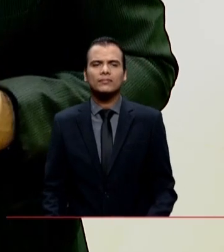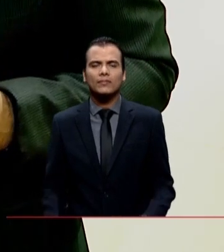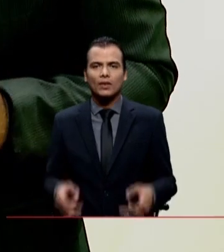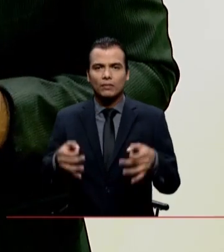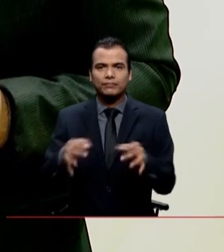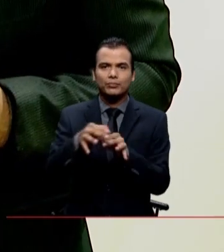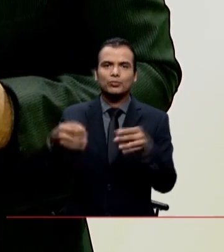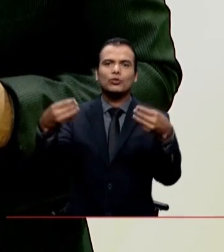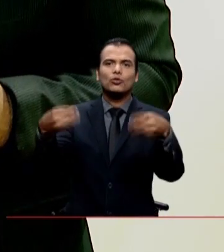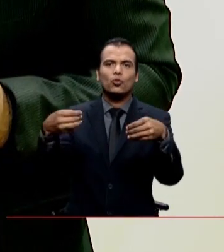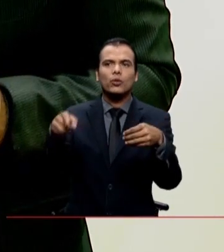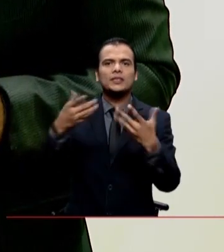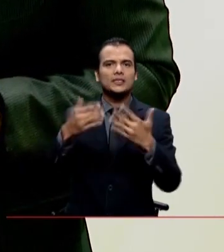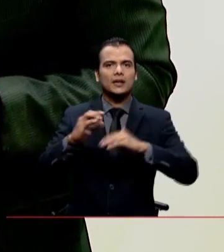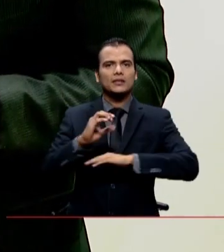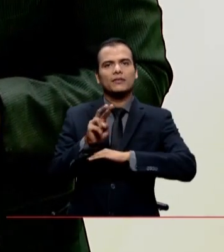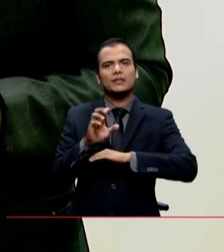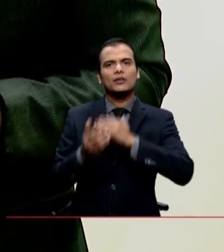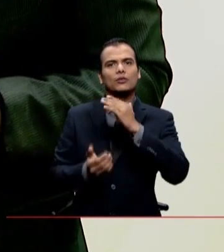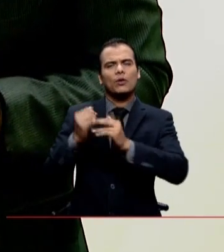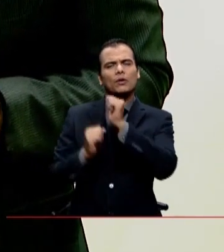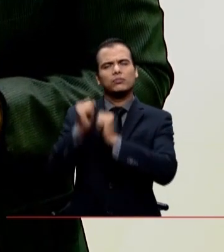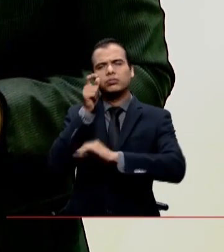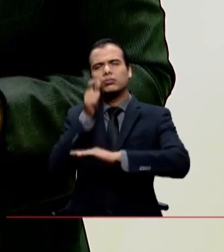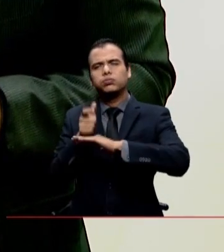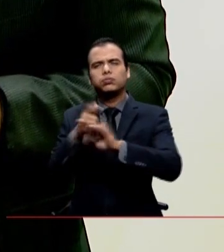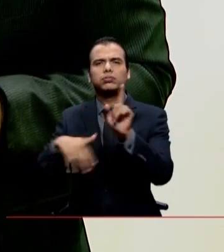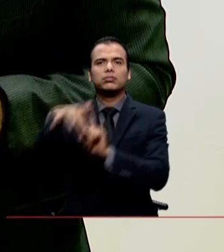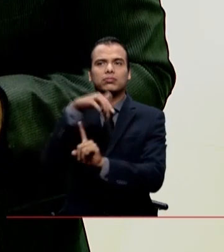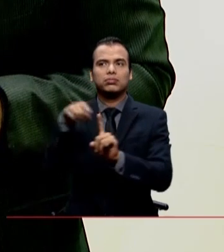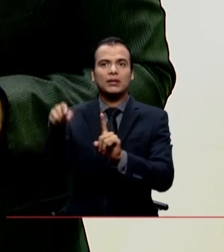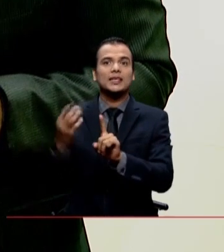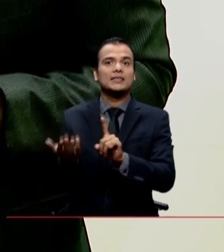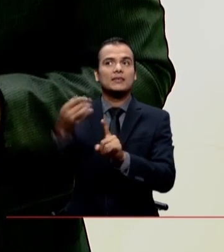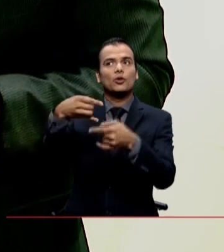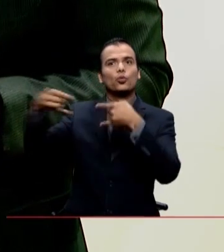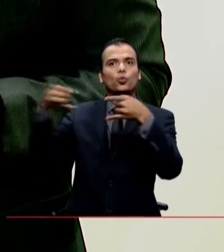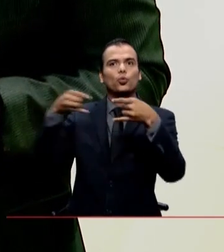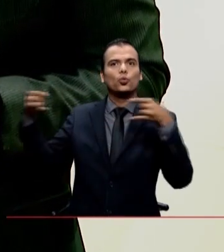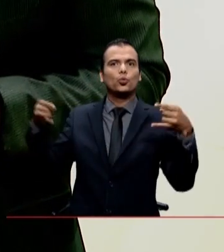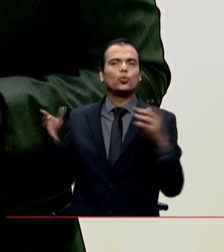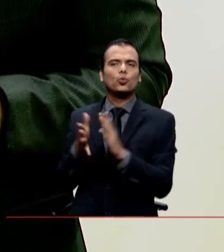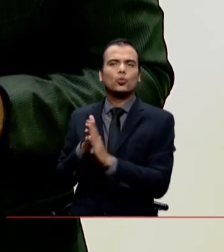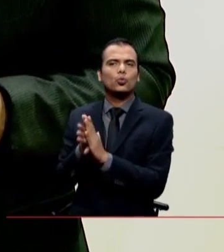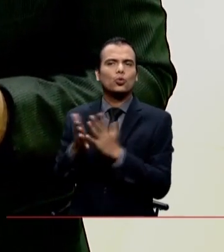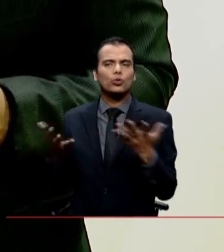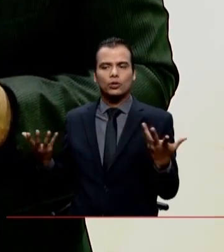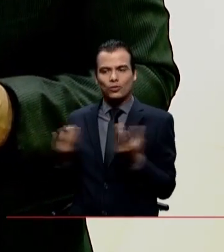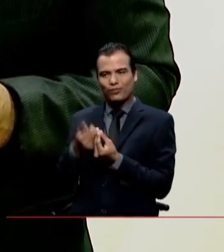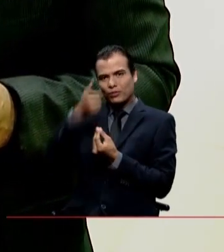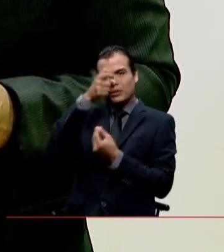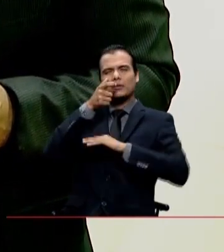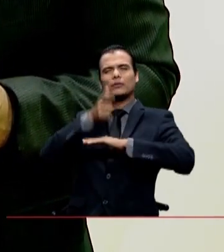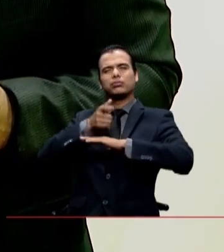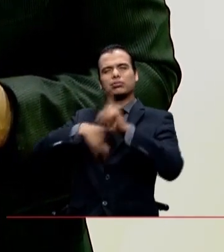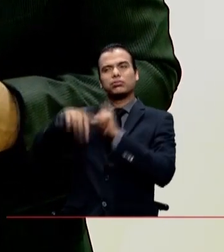en tulua la cbc instaló una moderna estación climatológica que transmite datos vía satélite al centro de monitoreo y